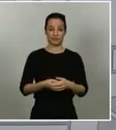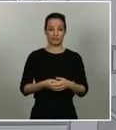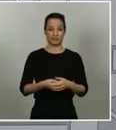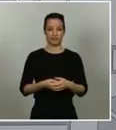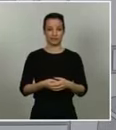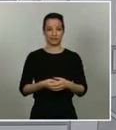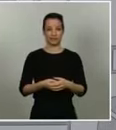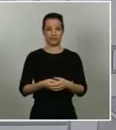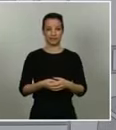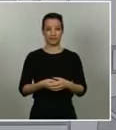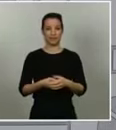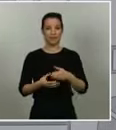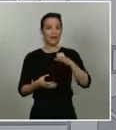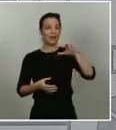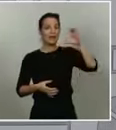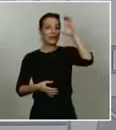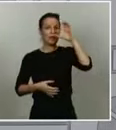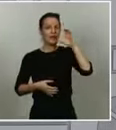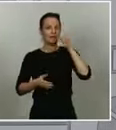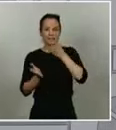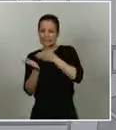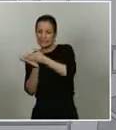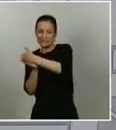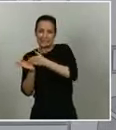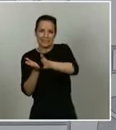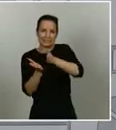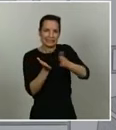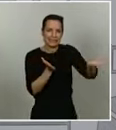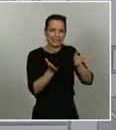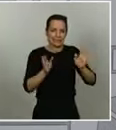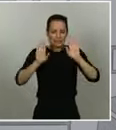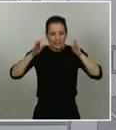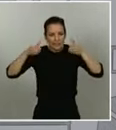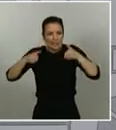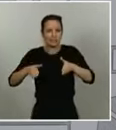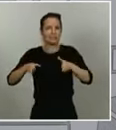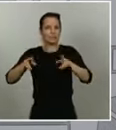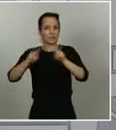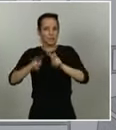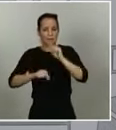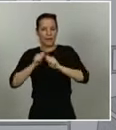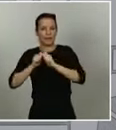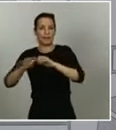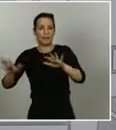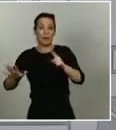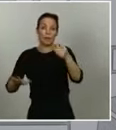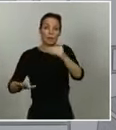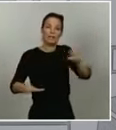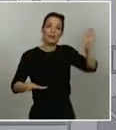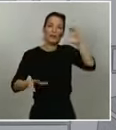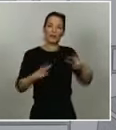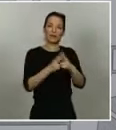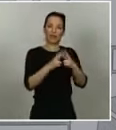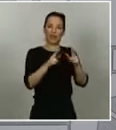que se están dedicando a la solución de la pandemia, pues añade también las ciencias sociales y la forma de organizar de